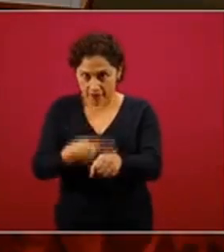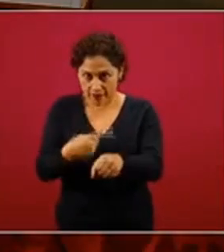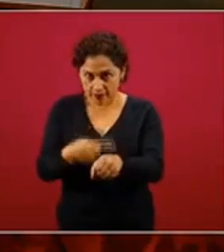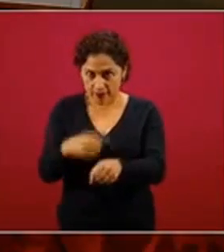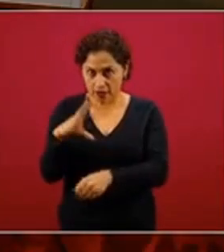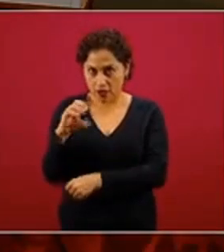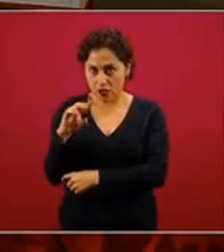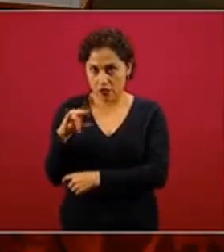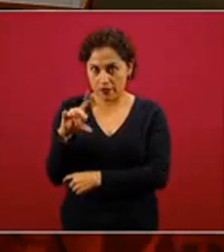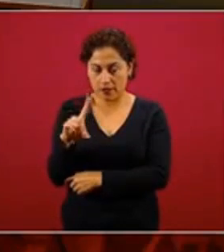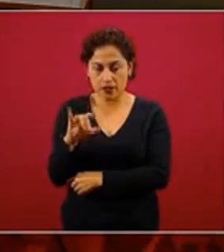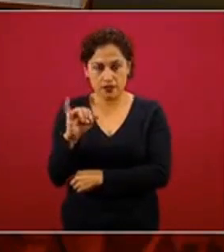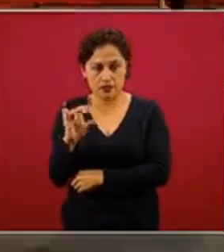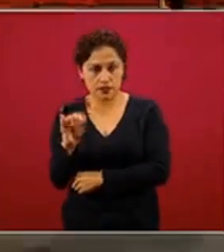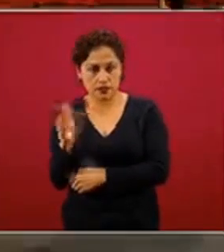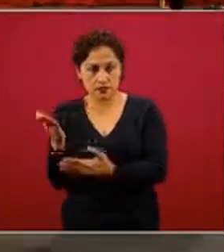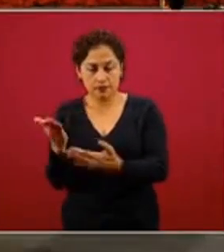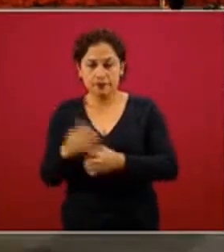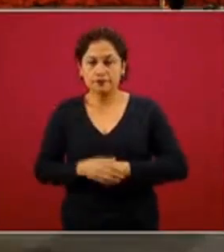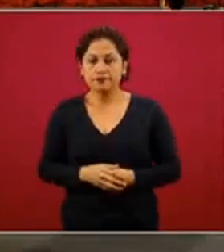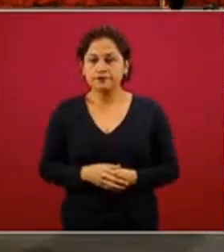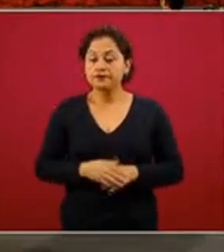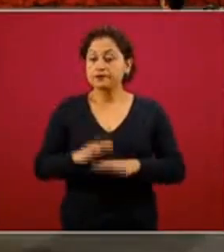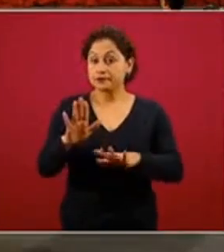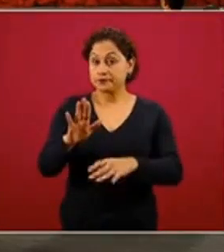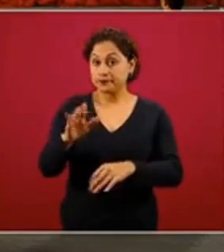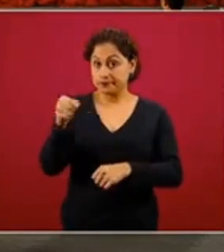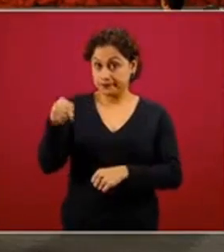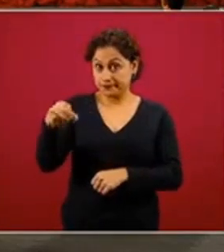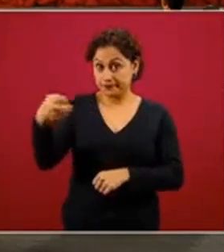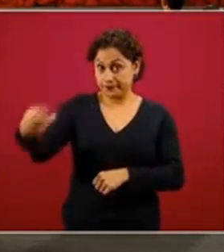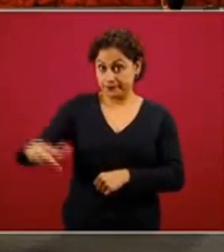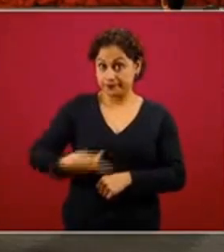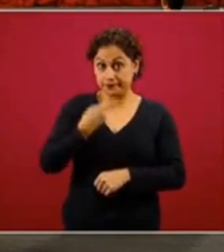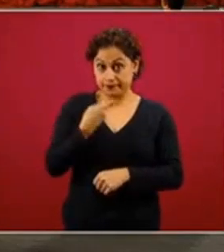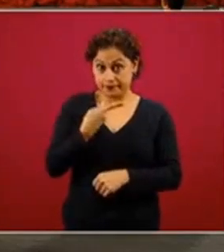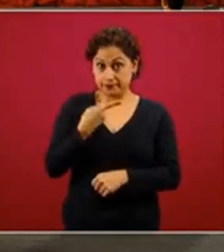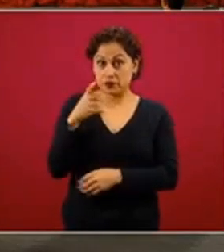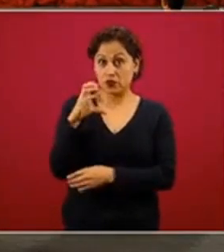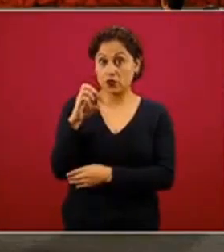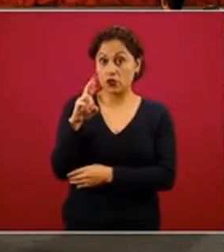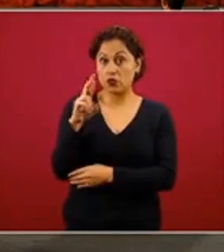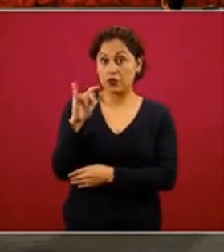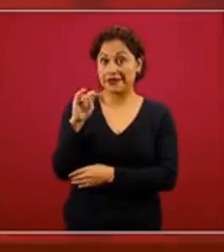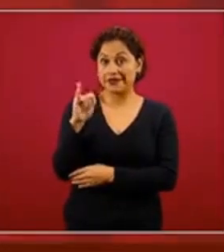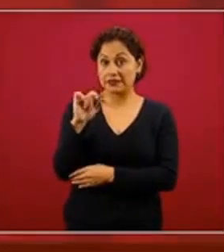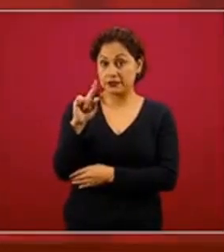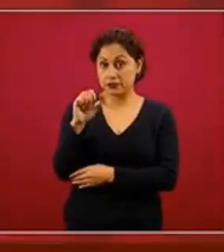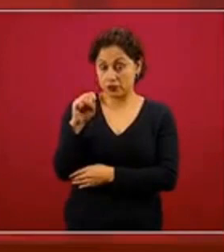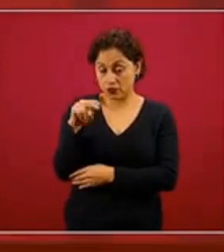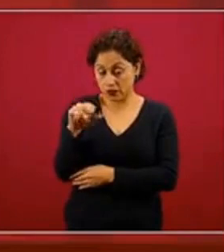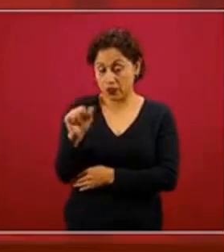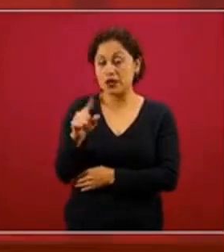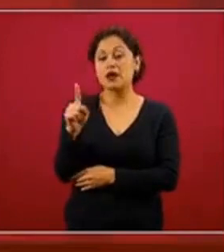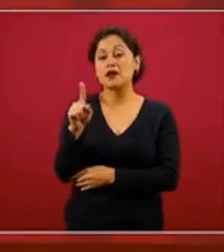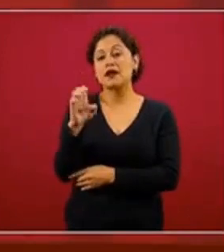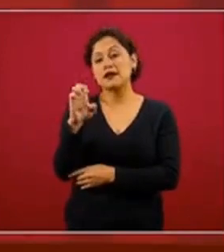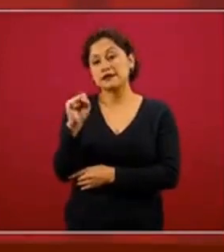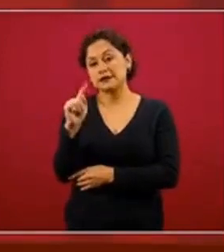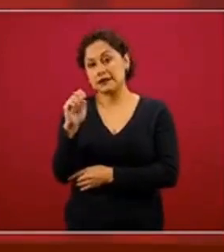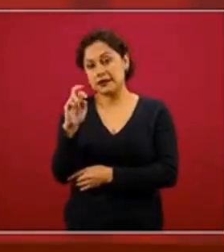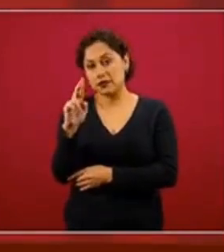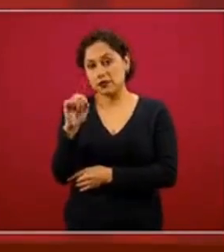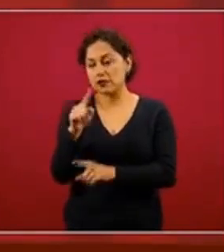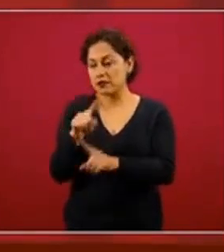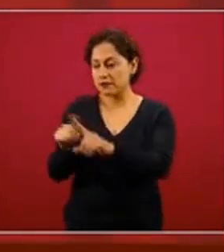es, como siempre, la cortisona, el esteroide, la cortisona en sus varias presentaciones, es